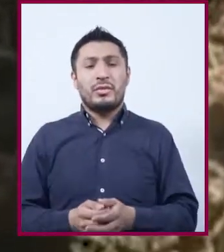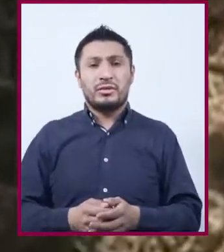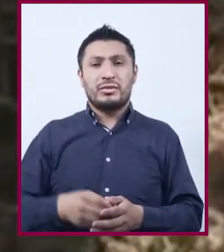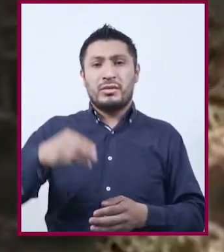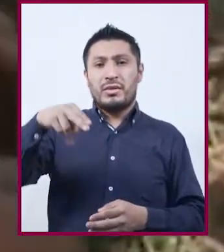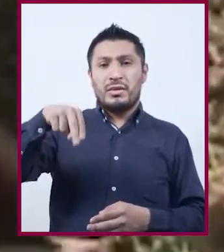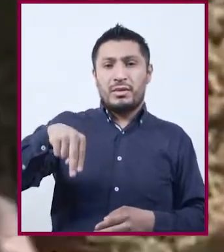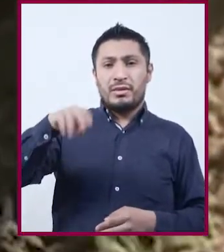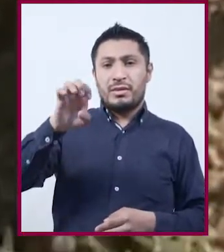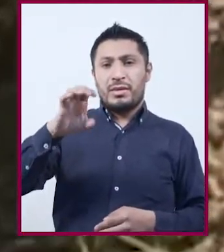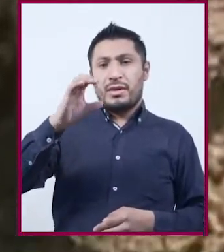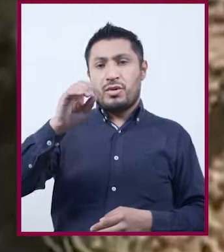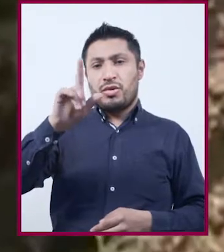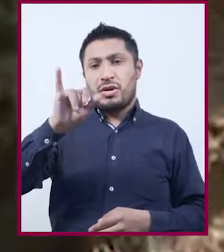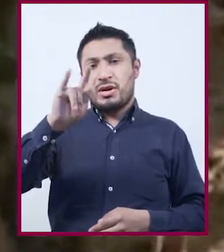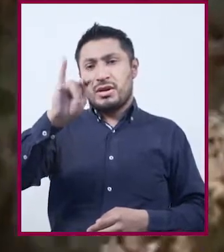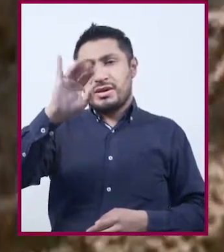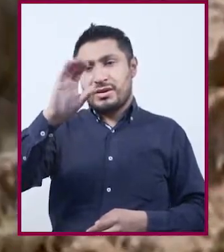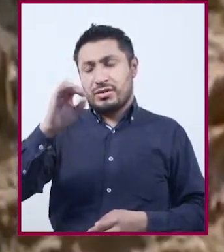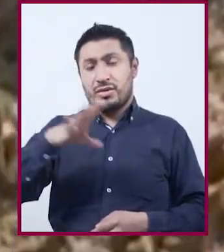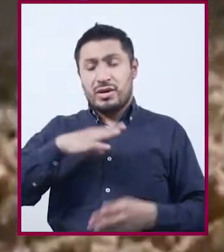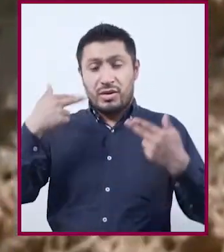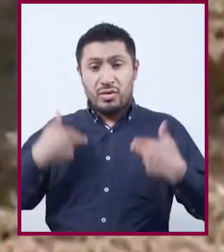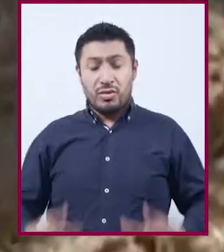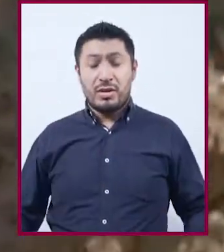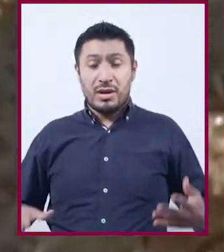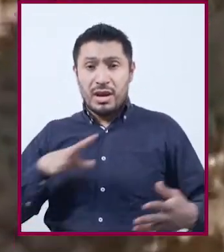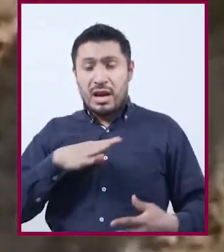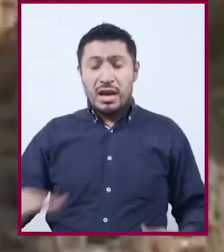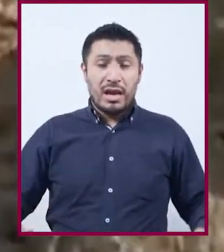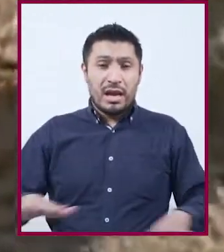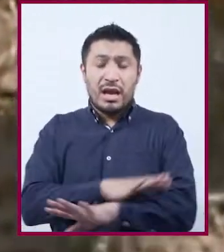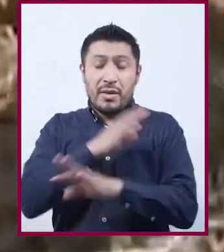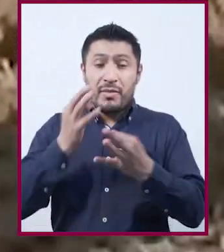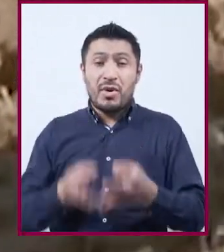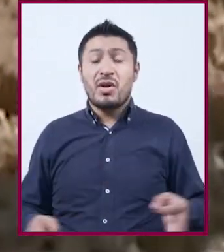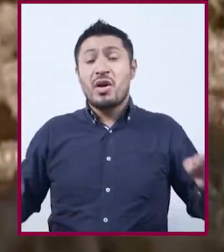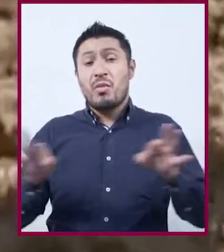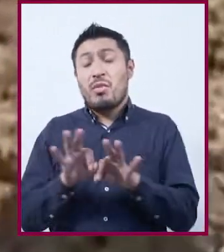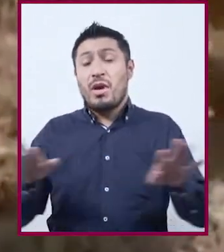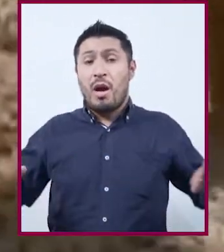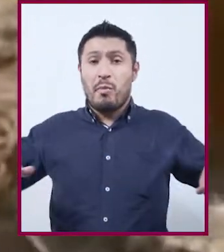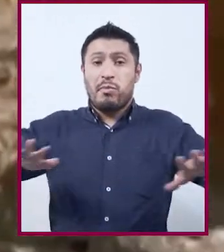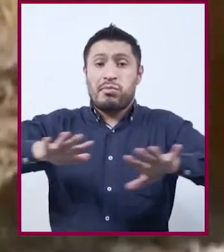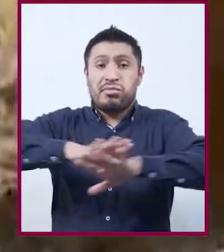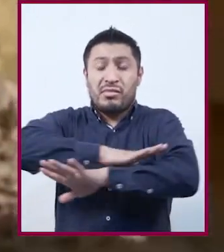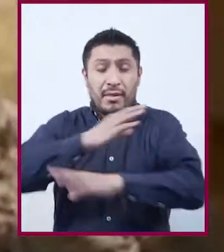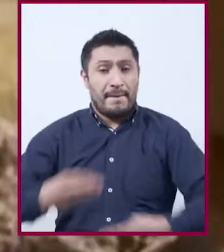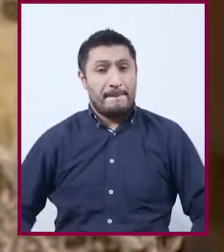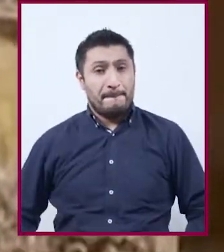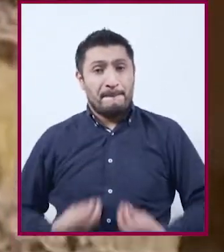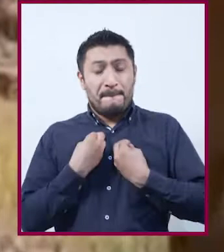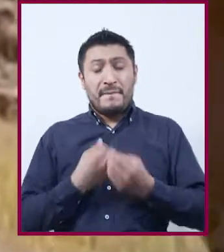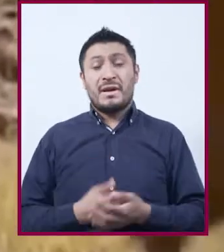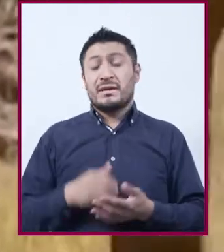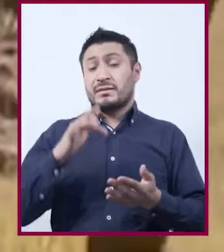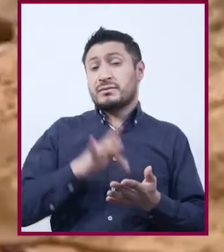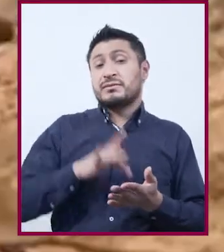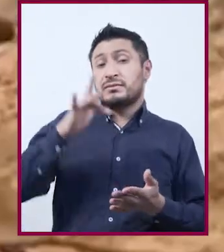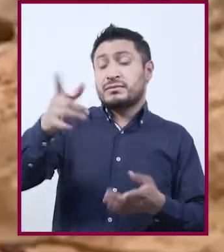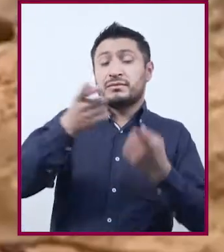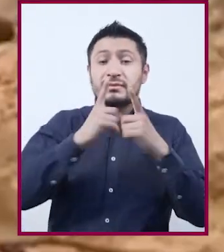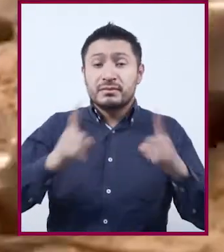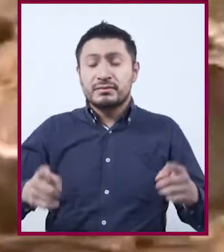En el periodo neolítico, la humanidad experimentó un cambio radical que transformó por completo nuestra